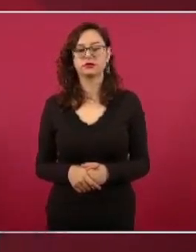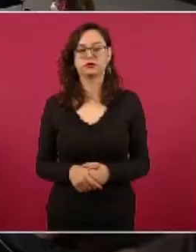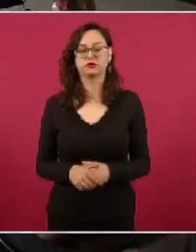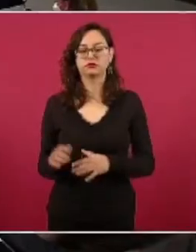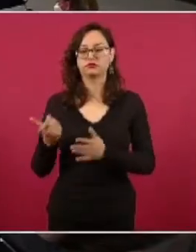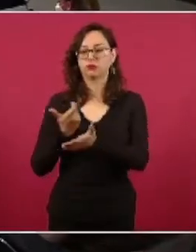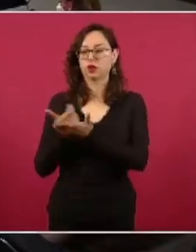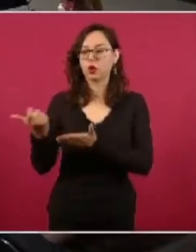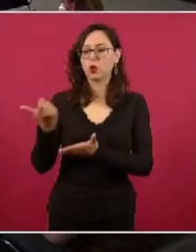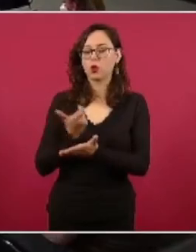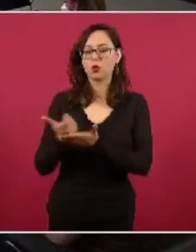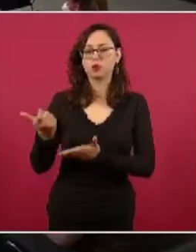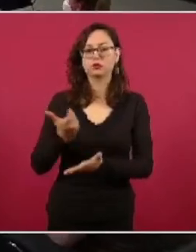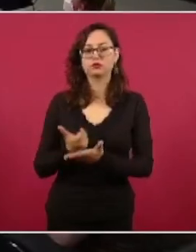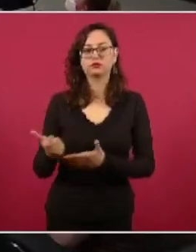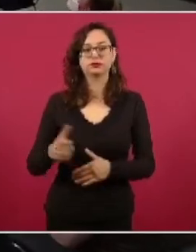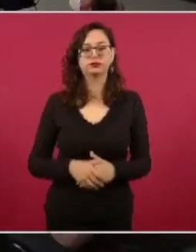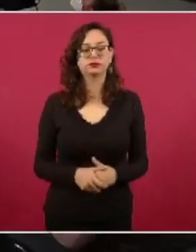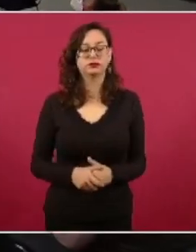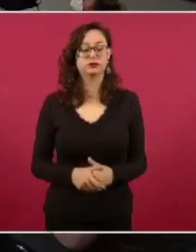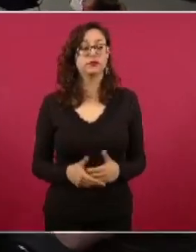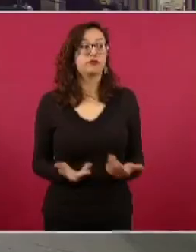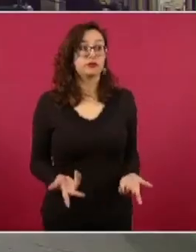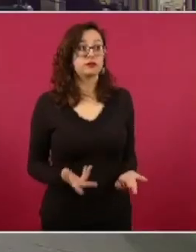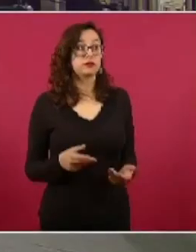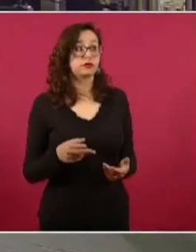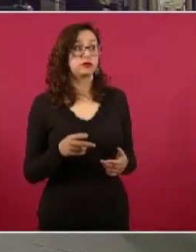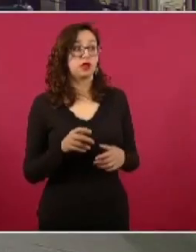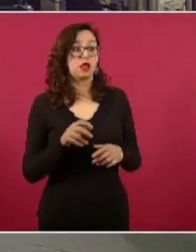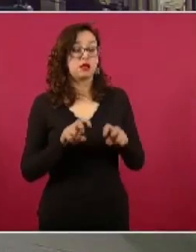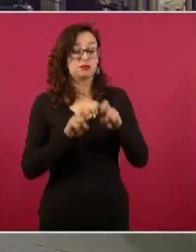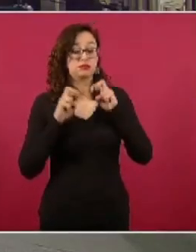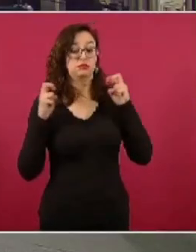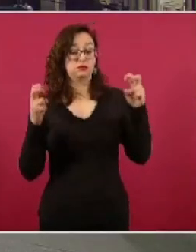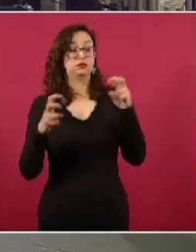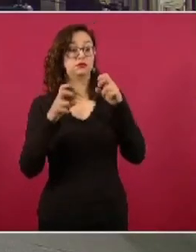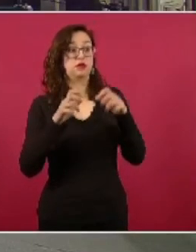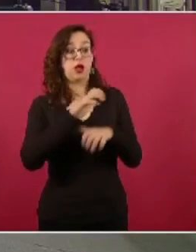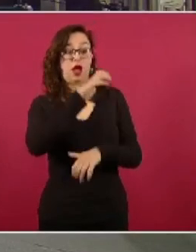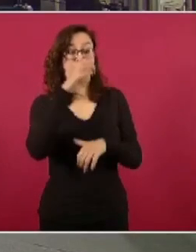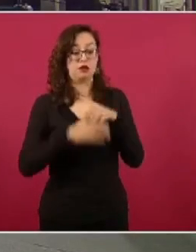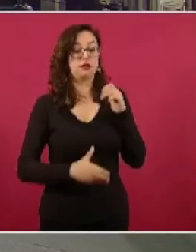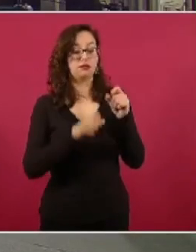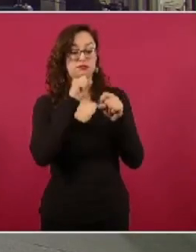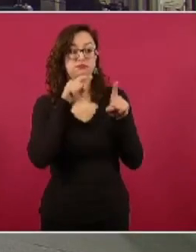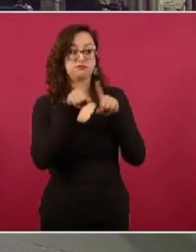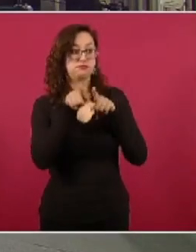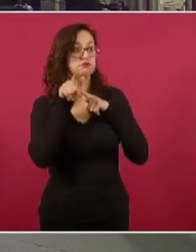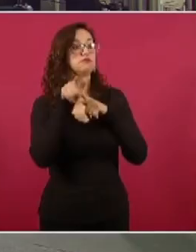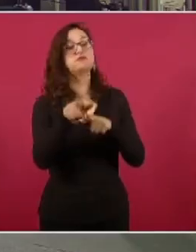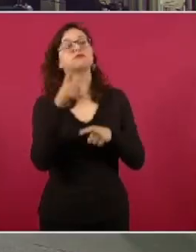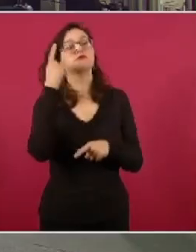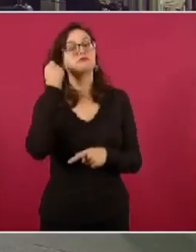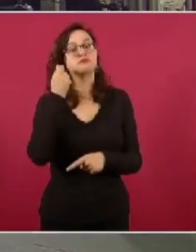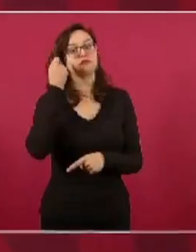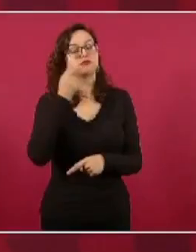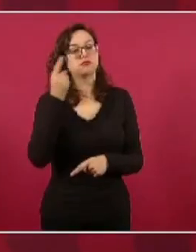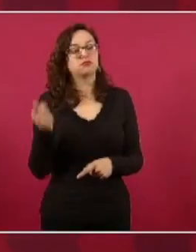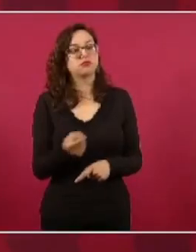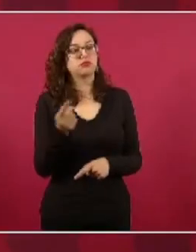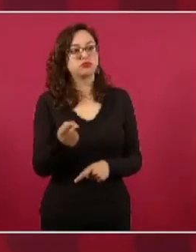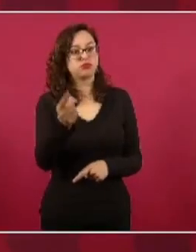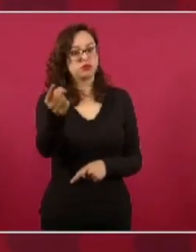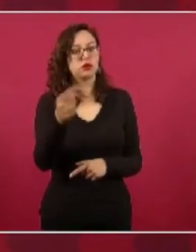Los sueldos. Ah, bueno, los ministros en retiro también tienen pensión vitalicia, sí, sí, igual sí, que los, sí. Pero los es, gobernadores, sí, y